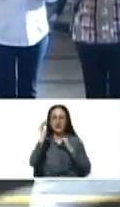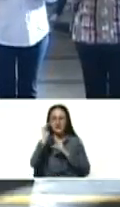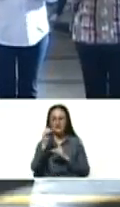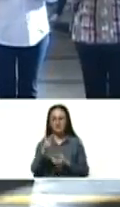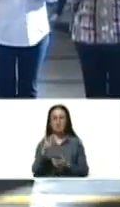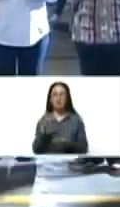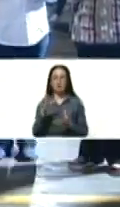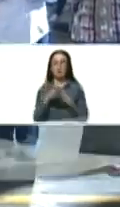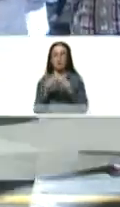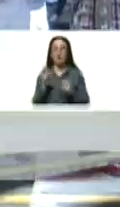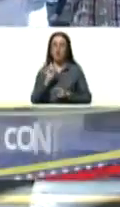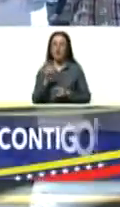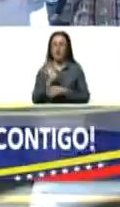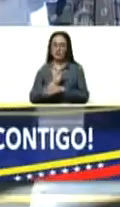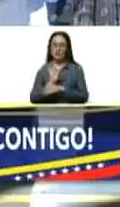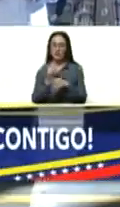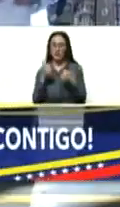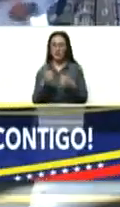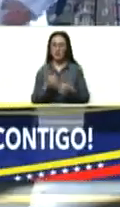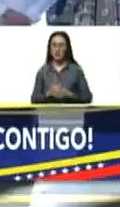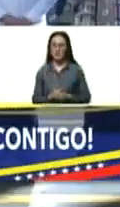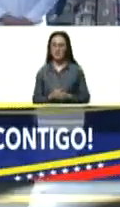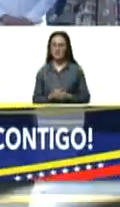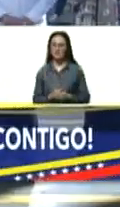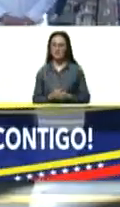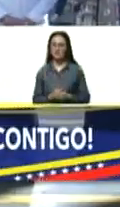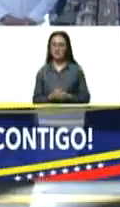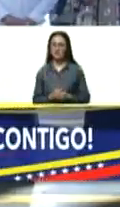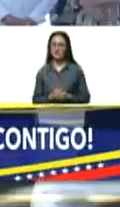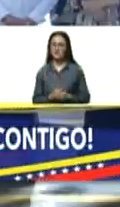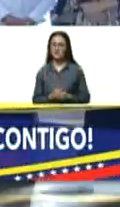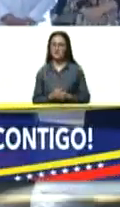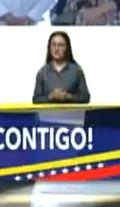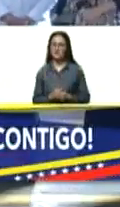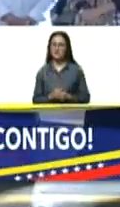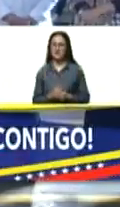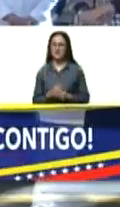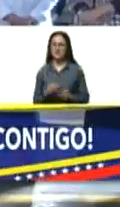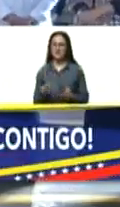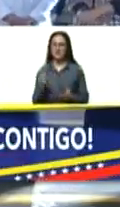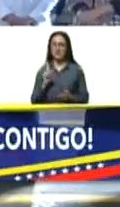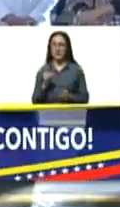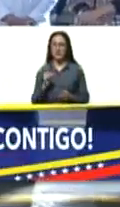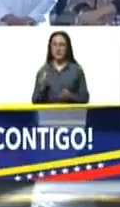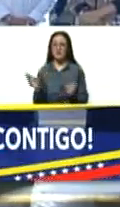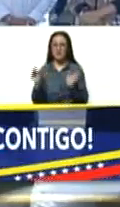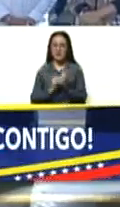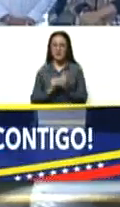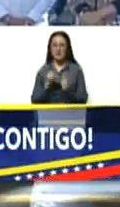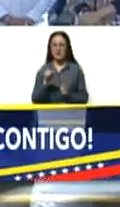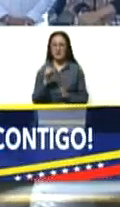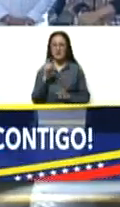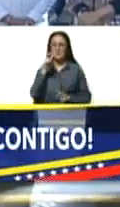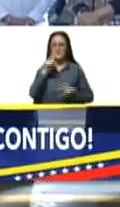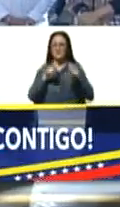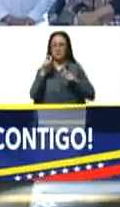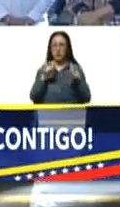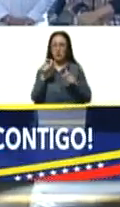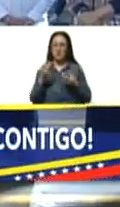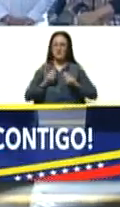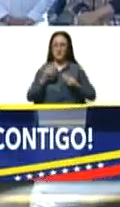Fernández, todo tiene que funcionar. Hay que meterse en estas zonas donde vive tanta gente. Los vecinos